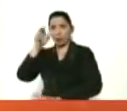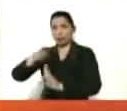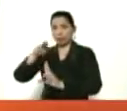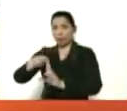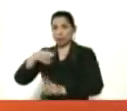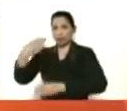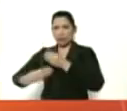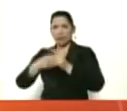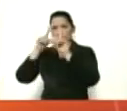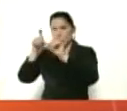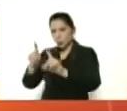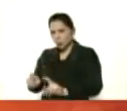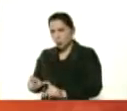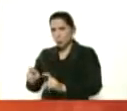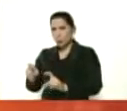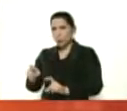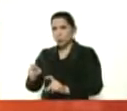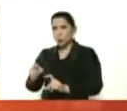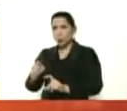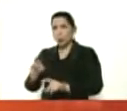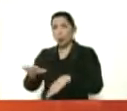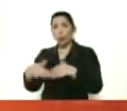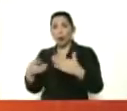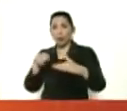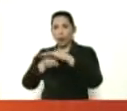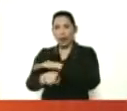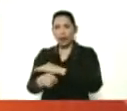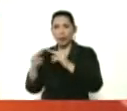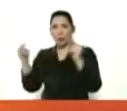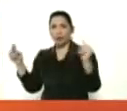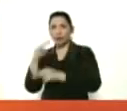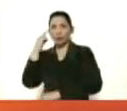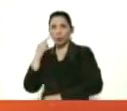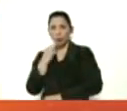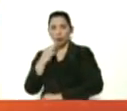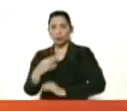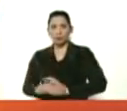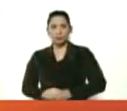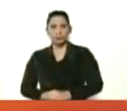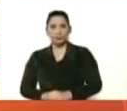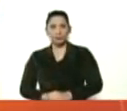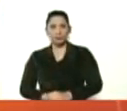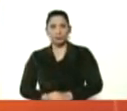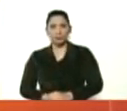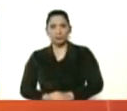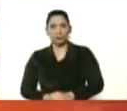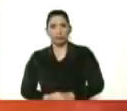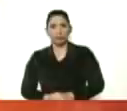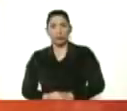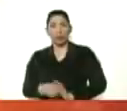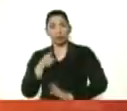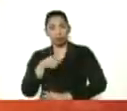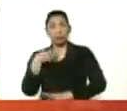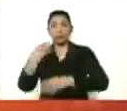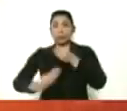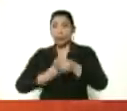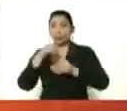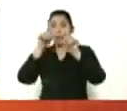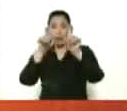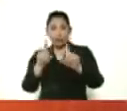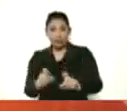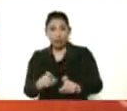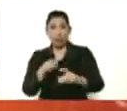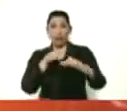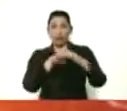hizo todo el protocolo que se le hace a las personas que entran por el puente Simón Bolívar, presidente. Correcto. Y por eso se le hizo el examen al